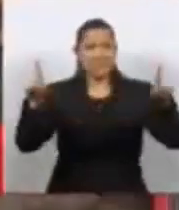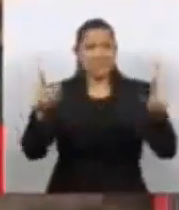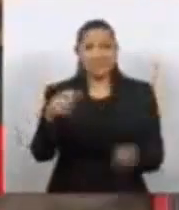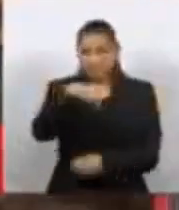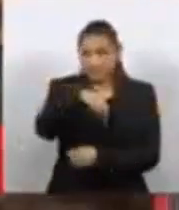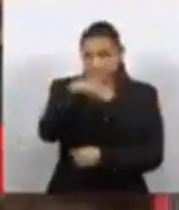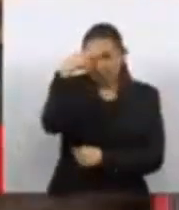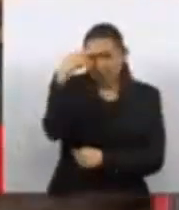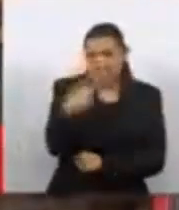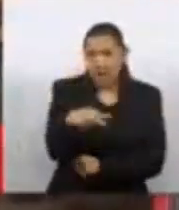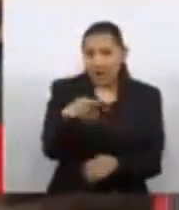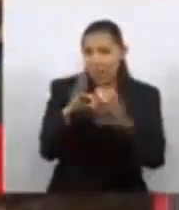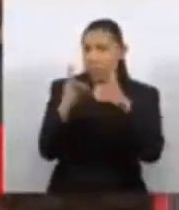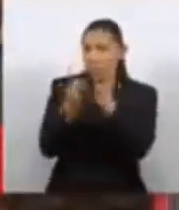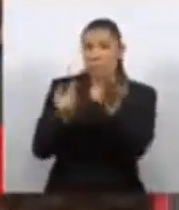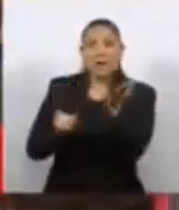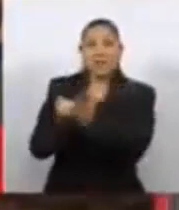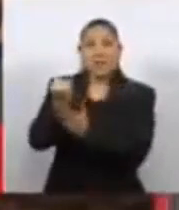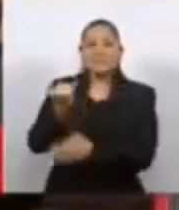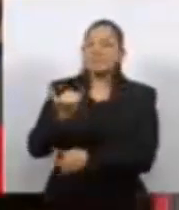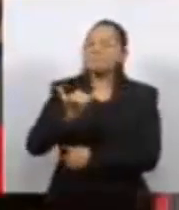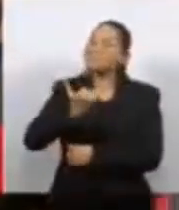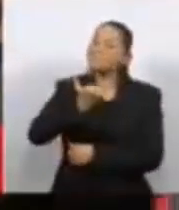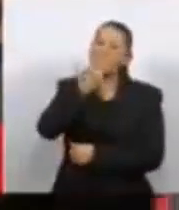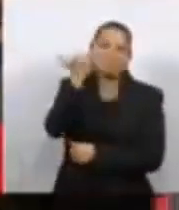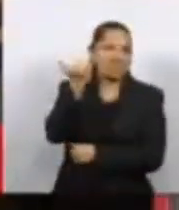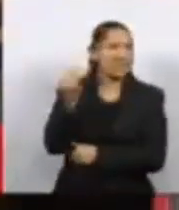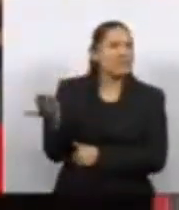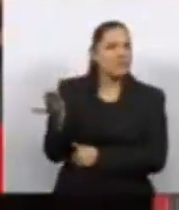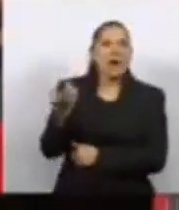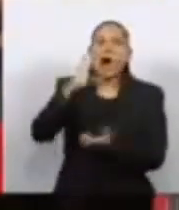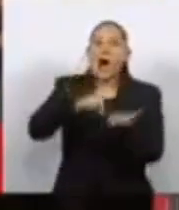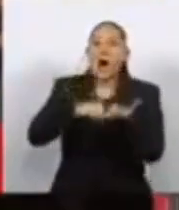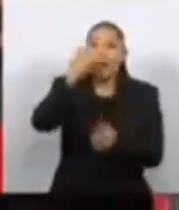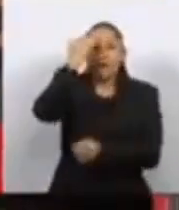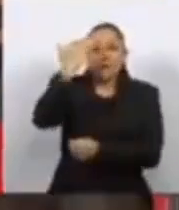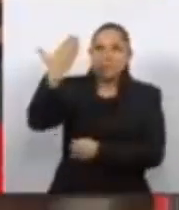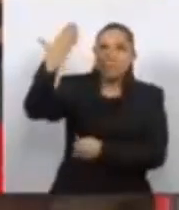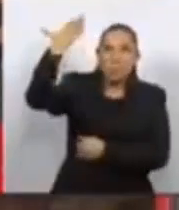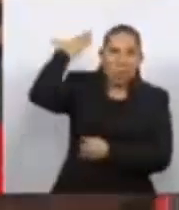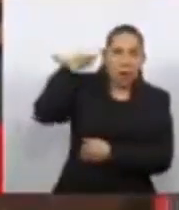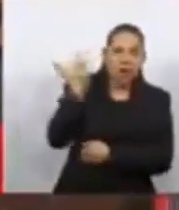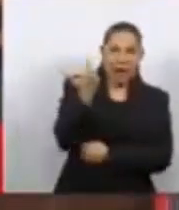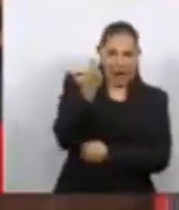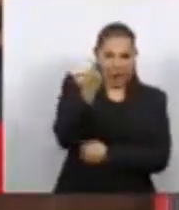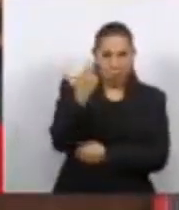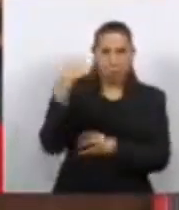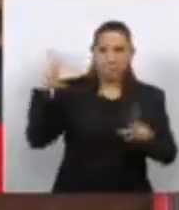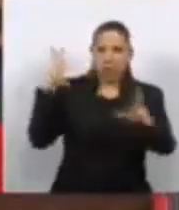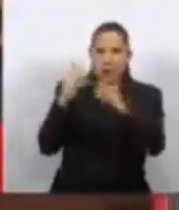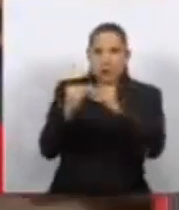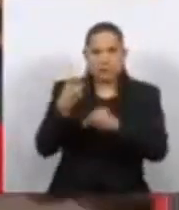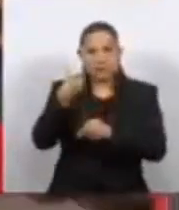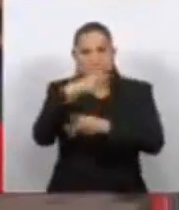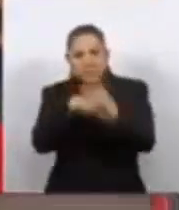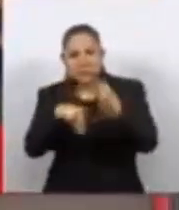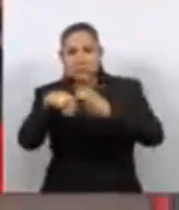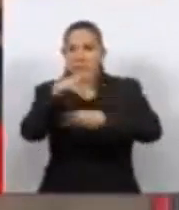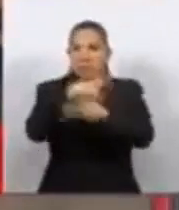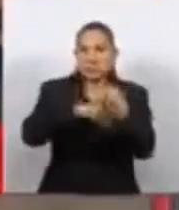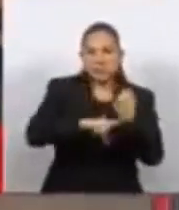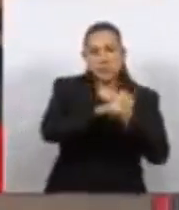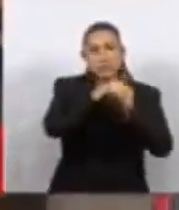intentar justificar la crisis económica que veníamos arrastrando desde el inicio de la administración y quizá desde